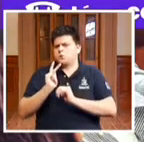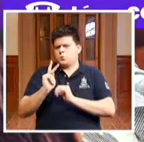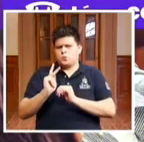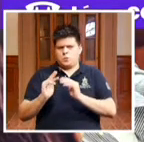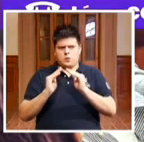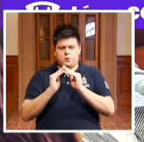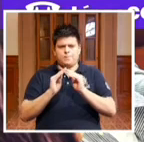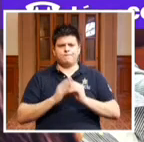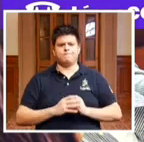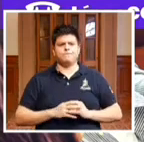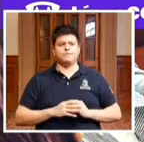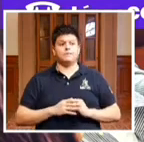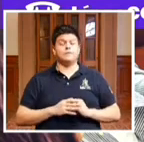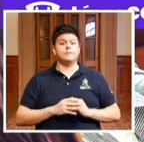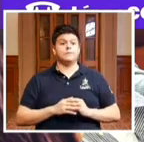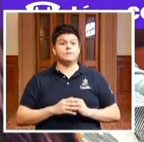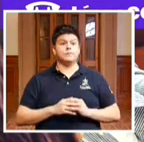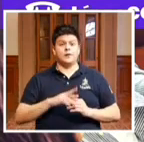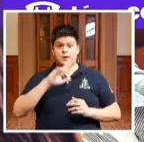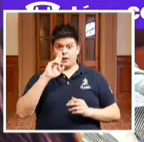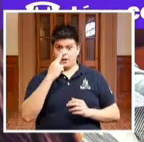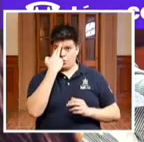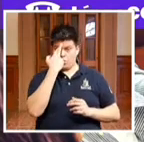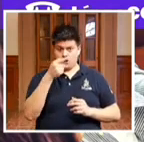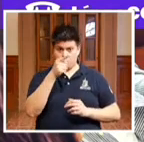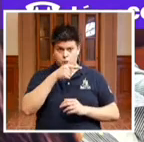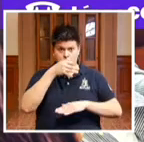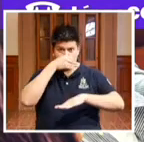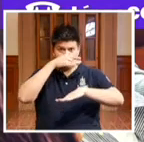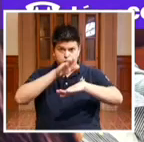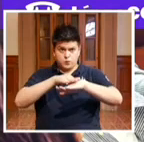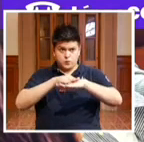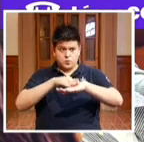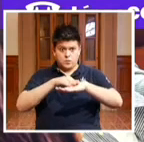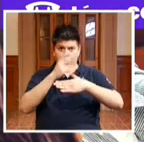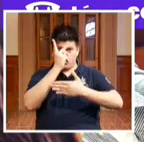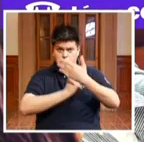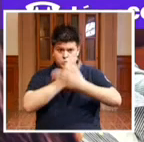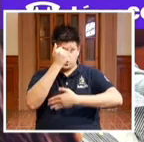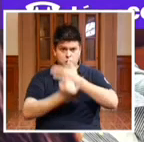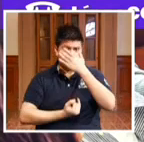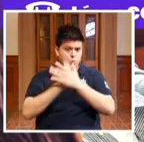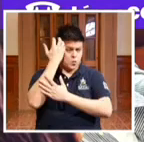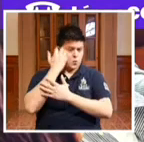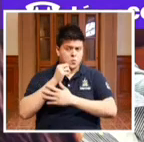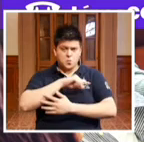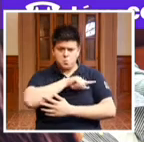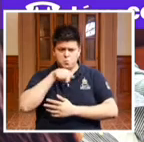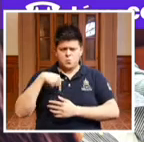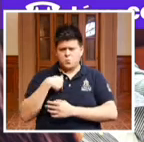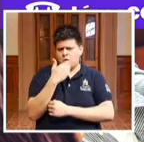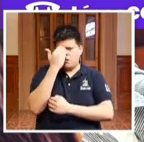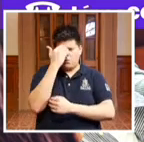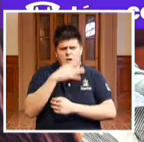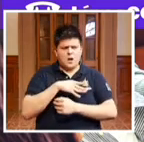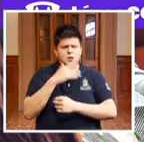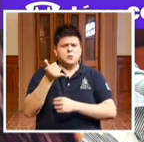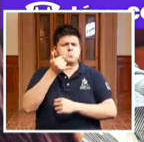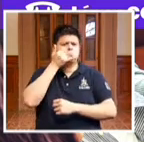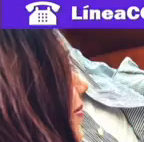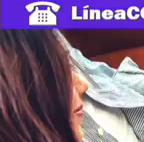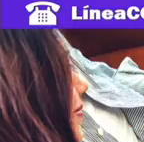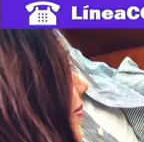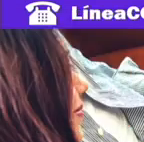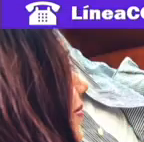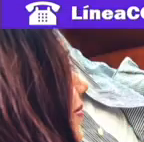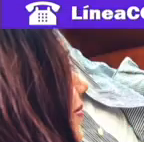casa. Quiero recordarles la estrategia de Nuevo León que ya todos conocemos, que incluye línea COVID y